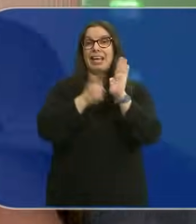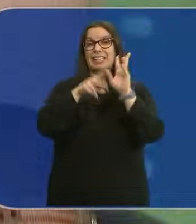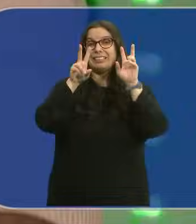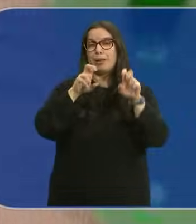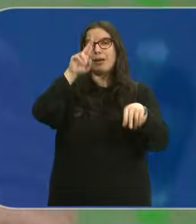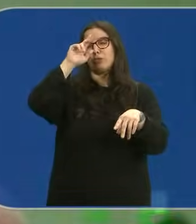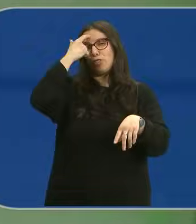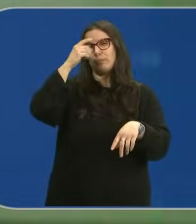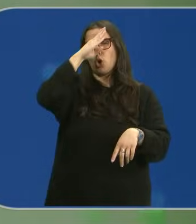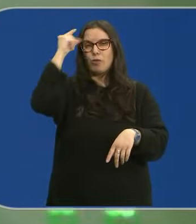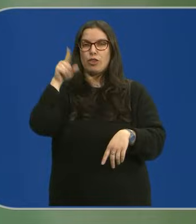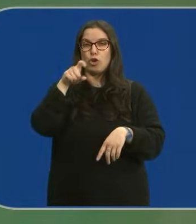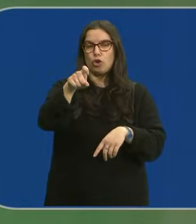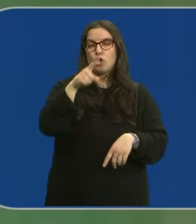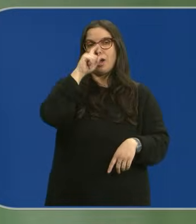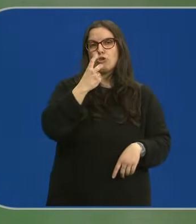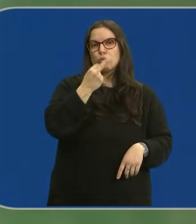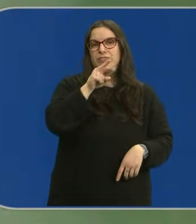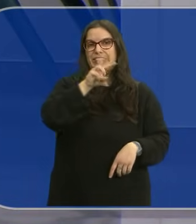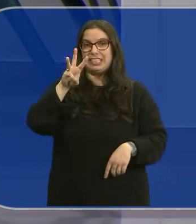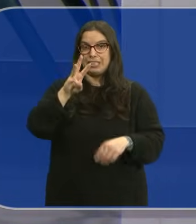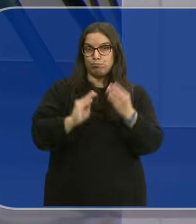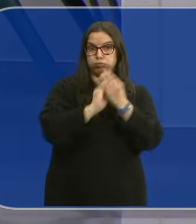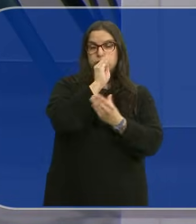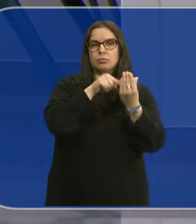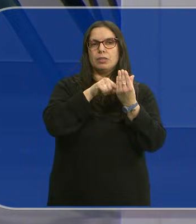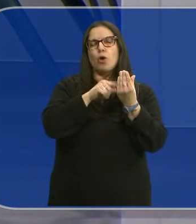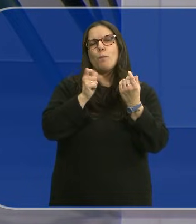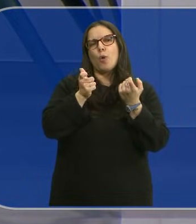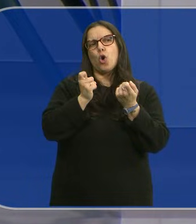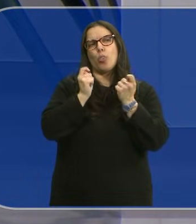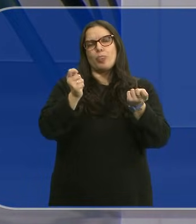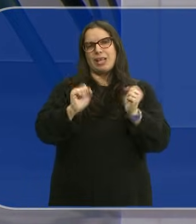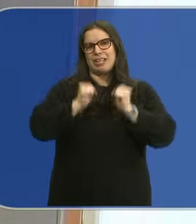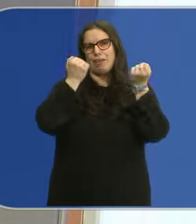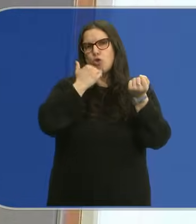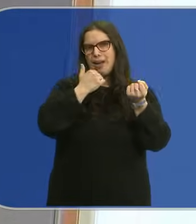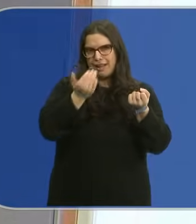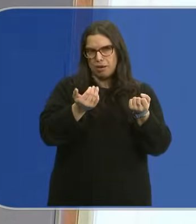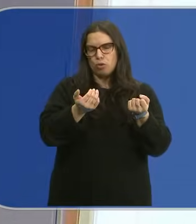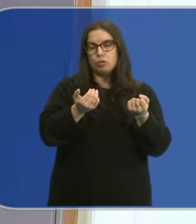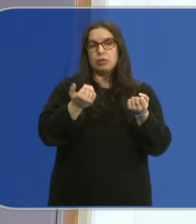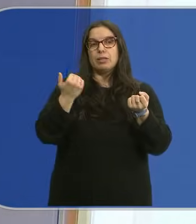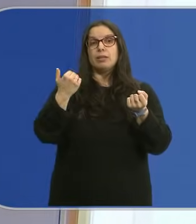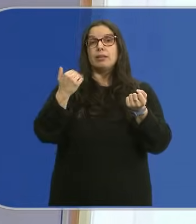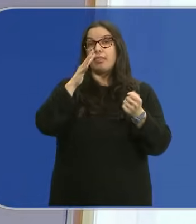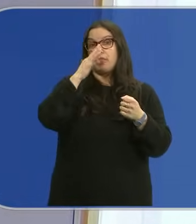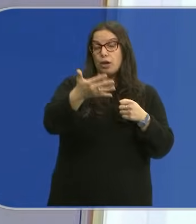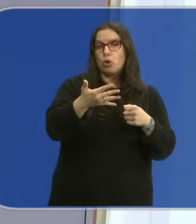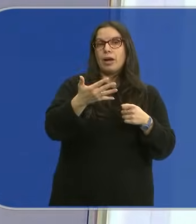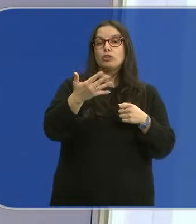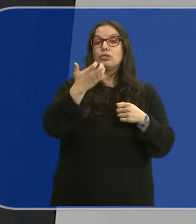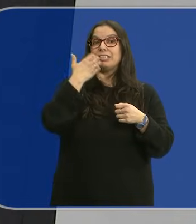olvido oncológico, en vigor desde junio de 2023, ha mitigado en parte estas dificultades. Pasados 5 años desde la